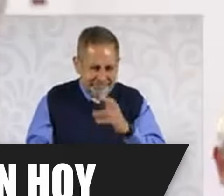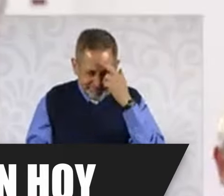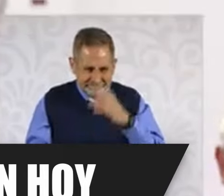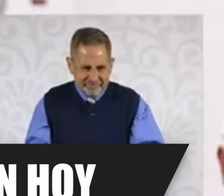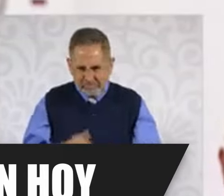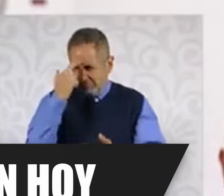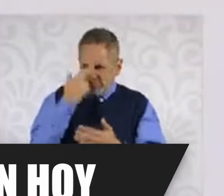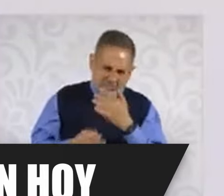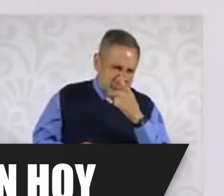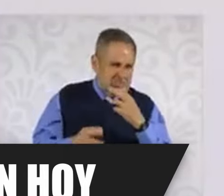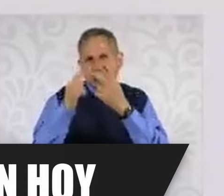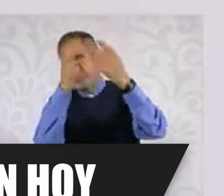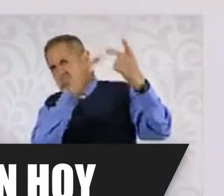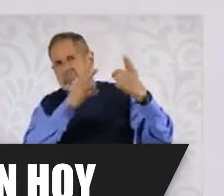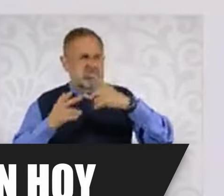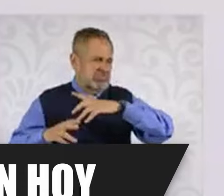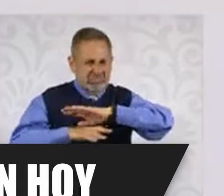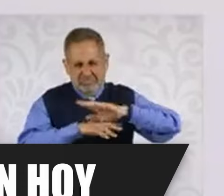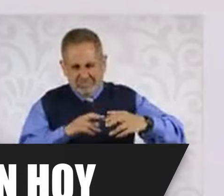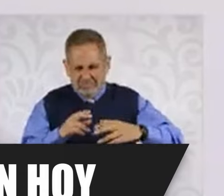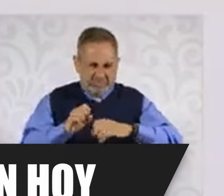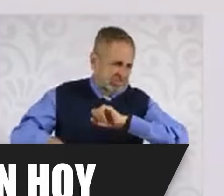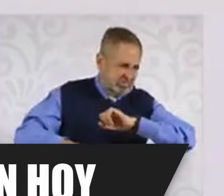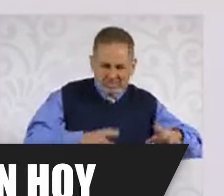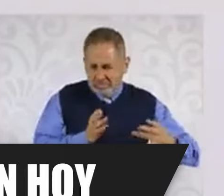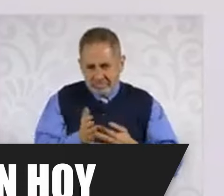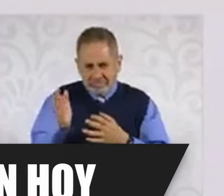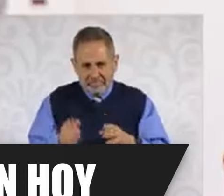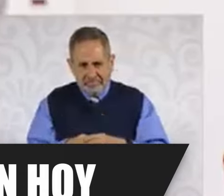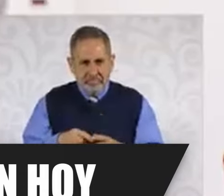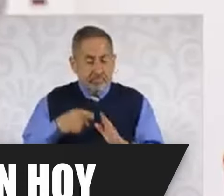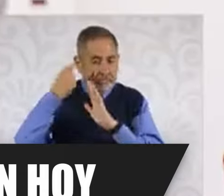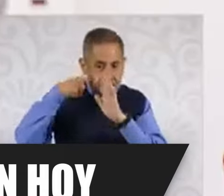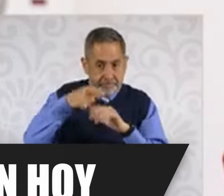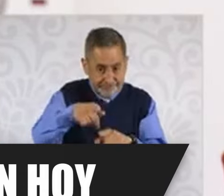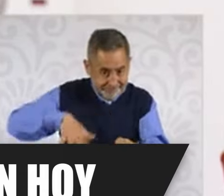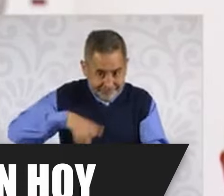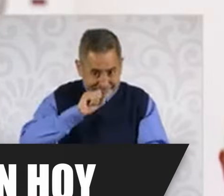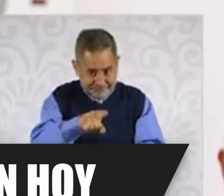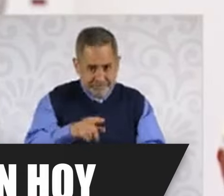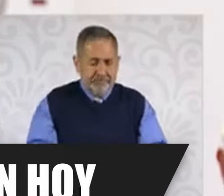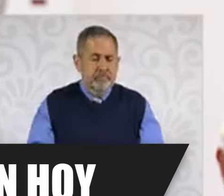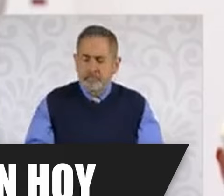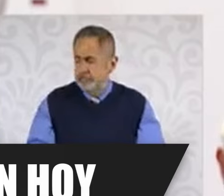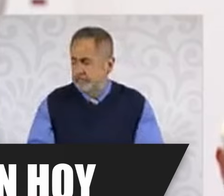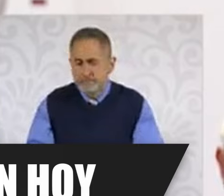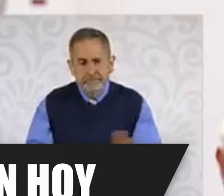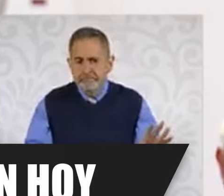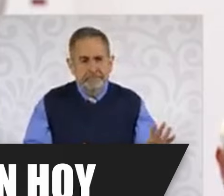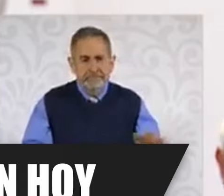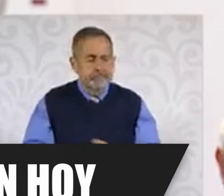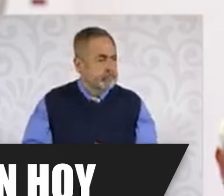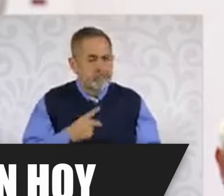de manera violenta, rompiendo todo. Este video que tú mencionas, no tiene por qué